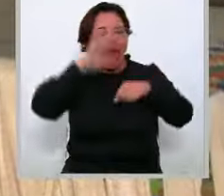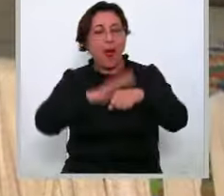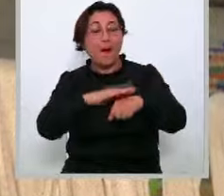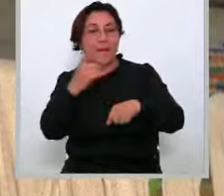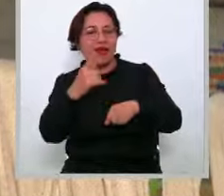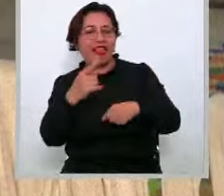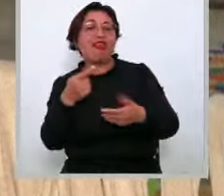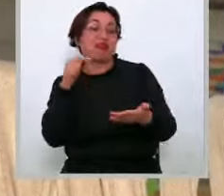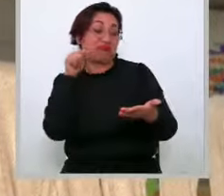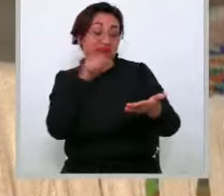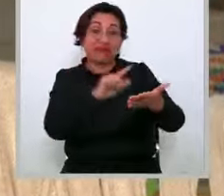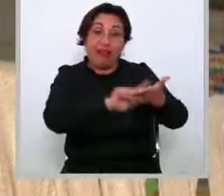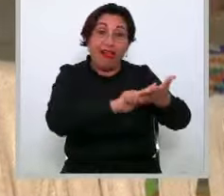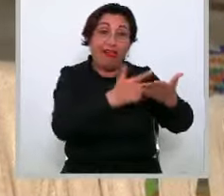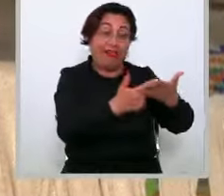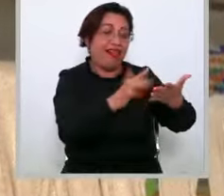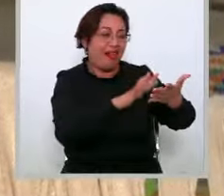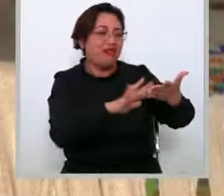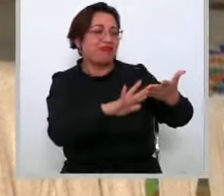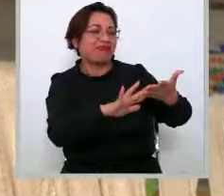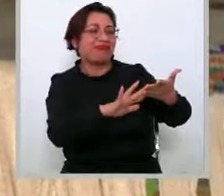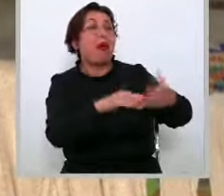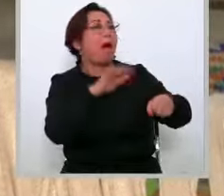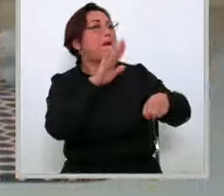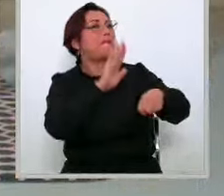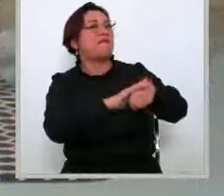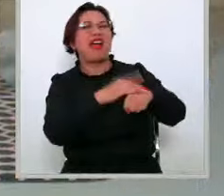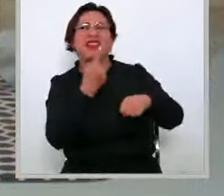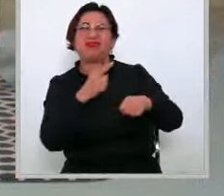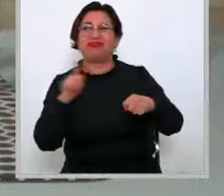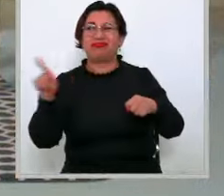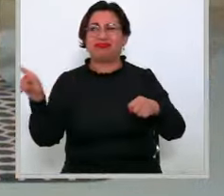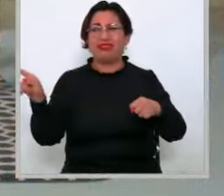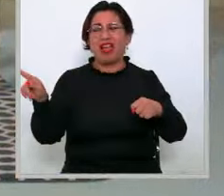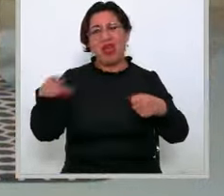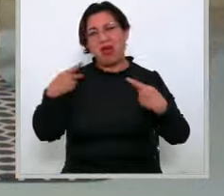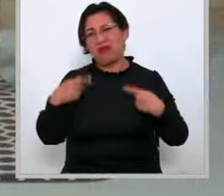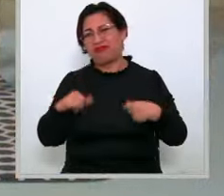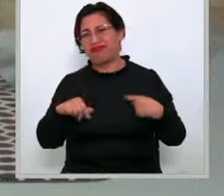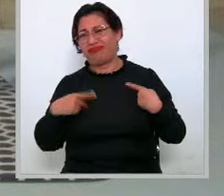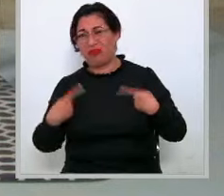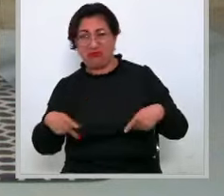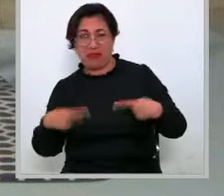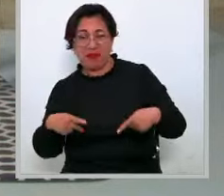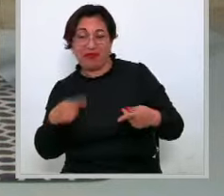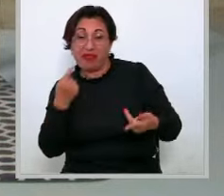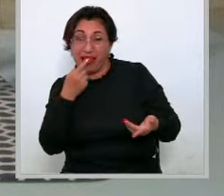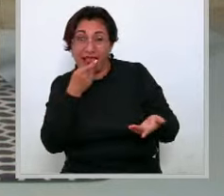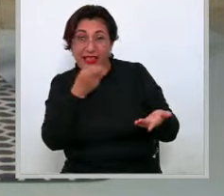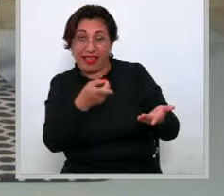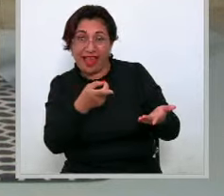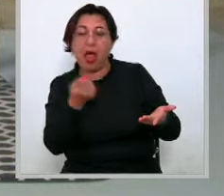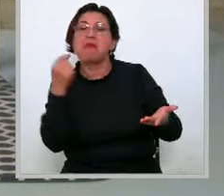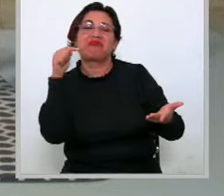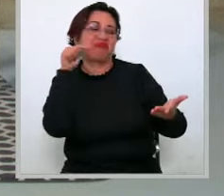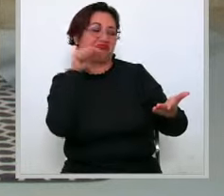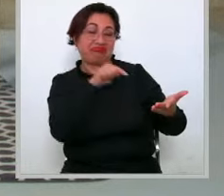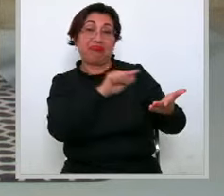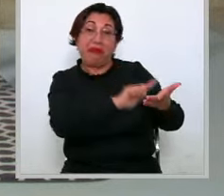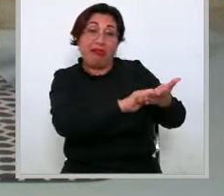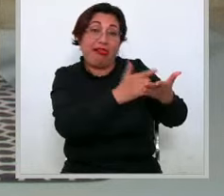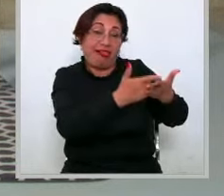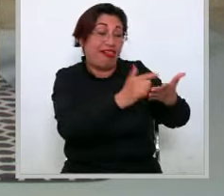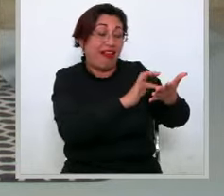en el exterior. ¡Wow! Oye, y de ese lado también, Dana, ¿tú crees que nosotros podamos con esto mejorar nuestra ortografía